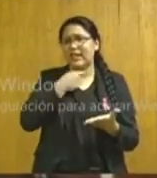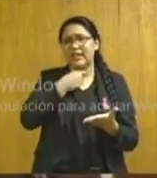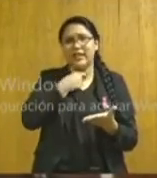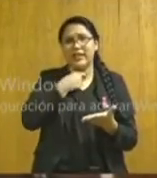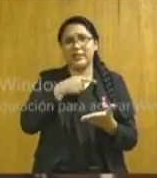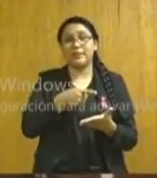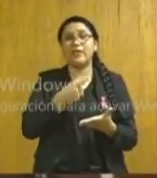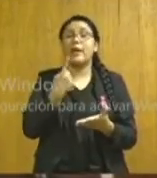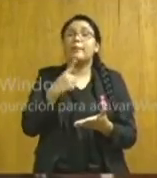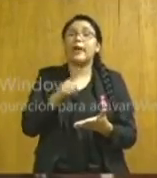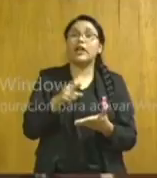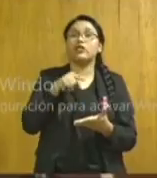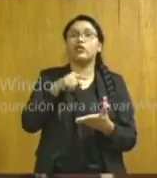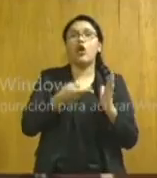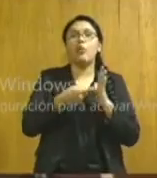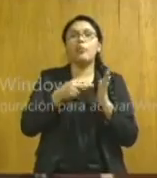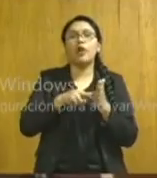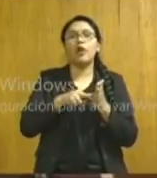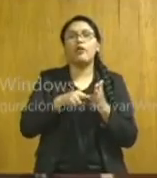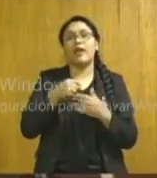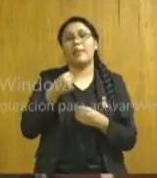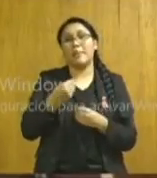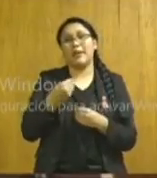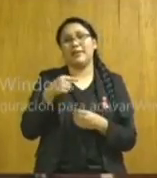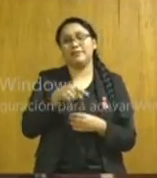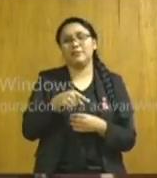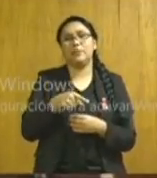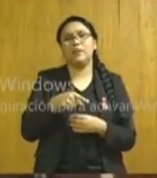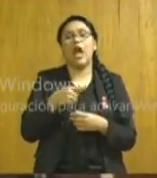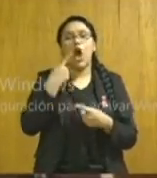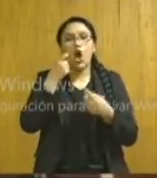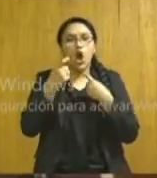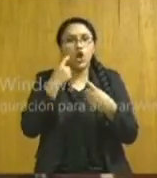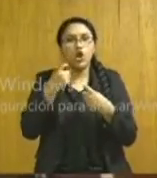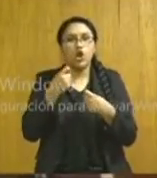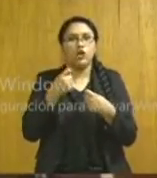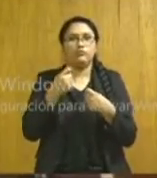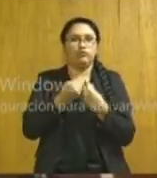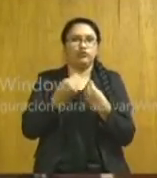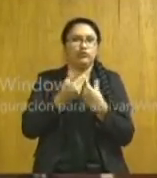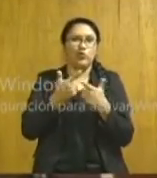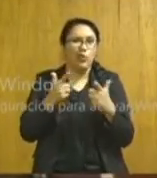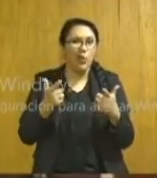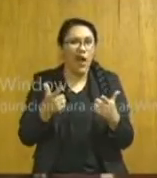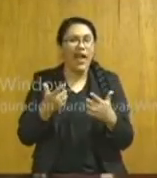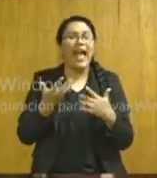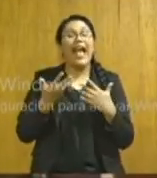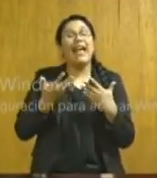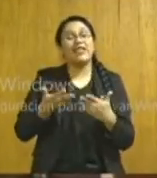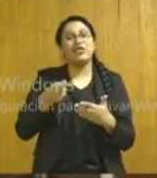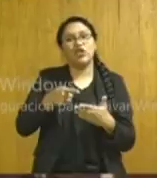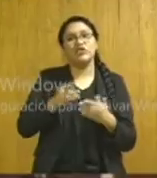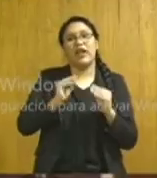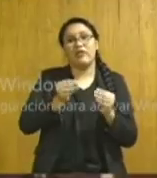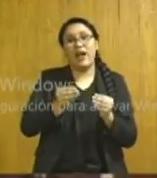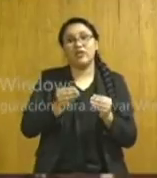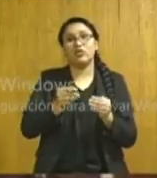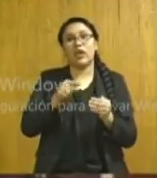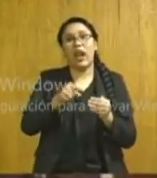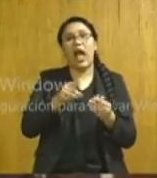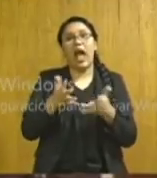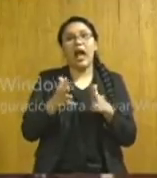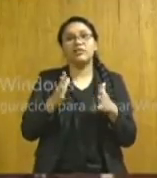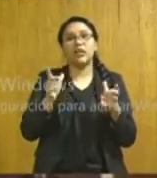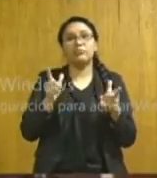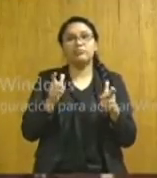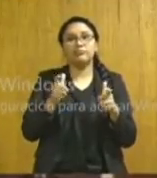se presenta el problema de que al no haber suficiente quizás controles, lo más probable es que el basural vuelva a